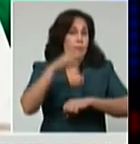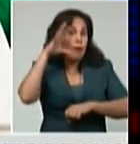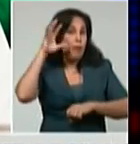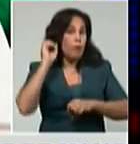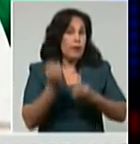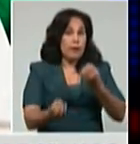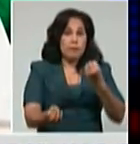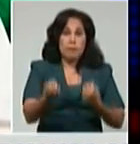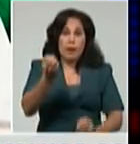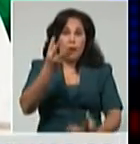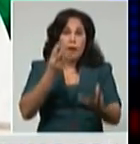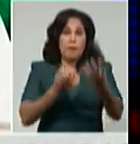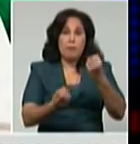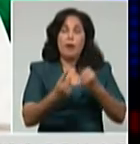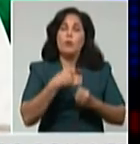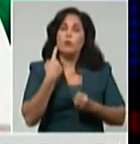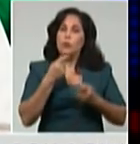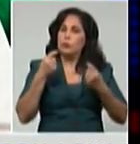insistimos,